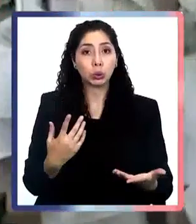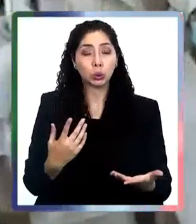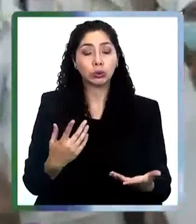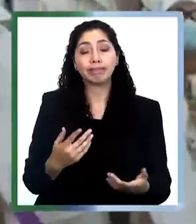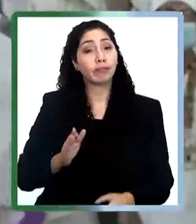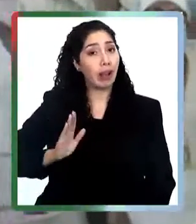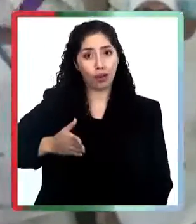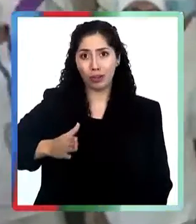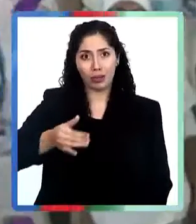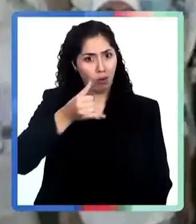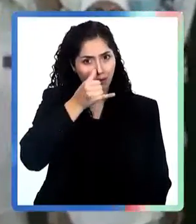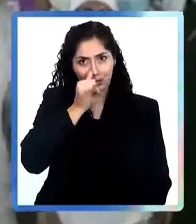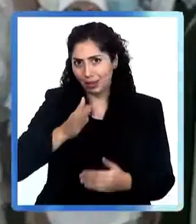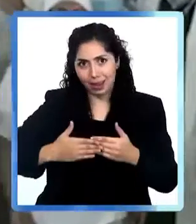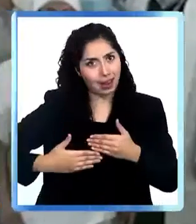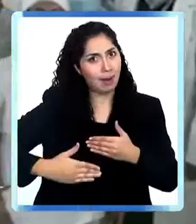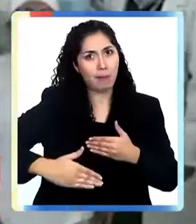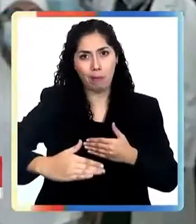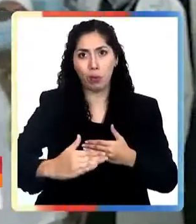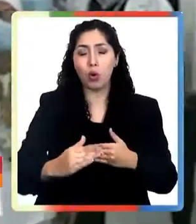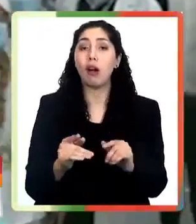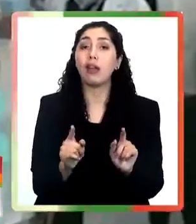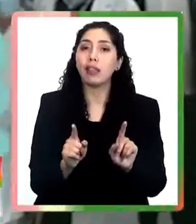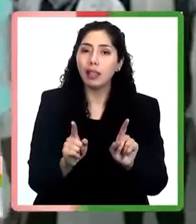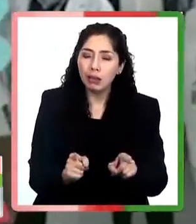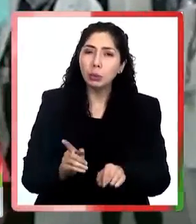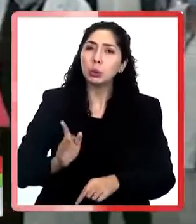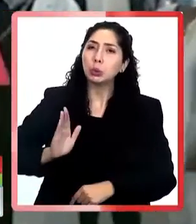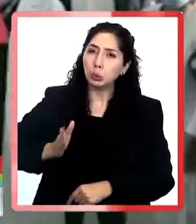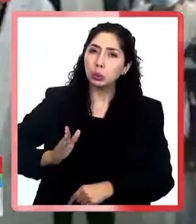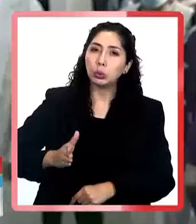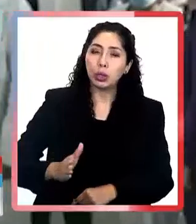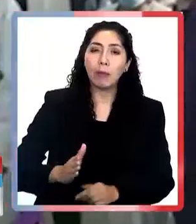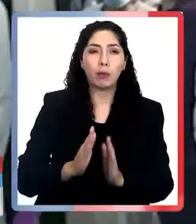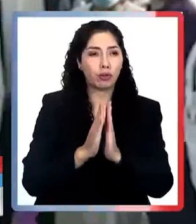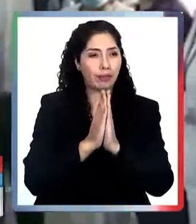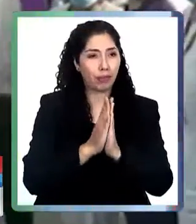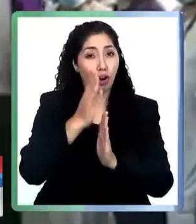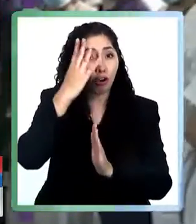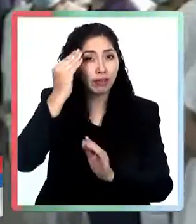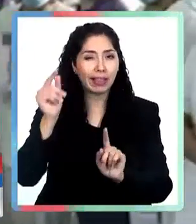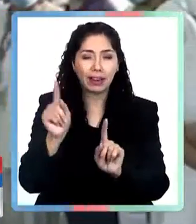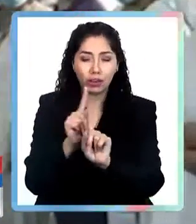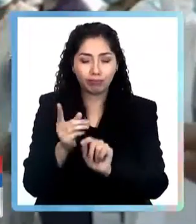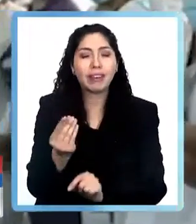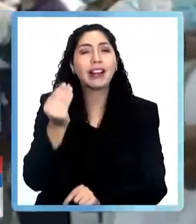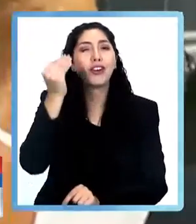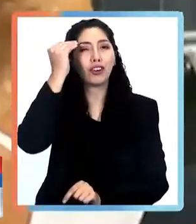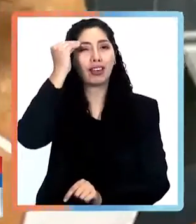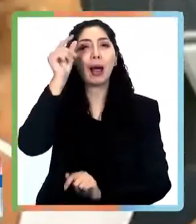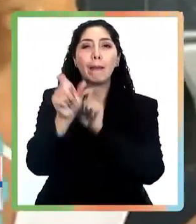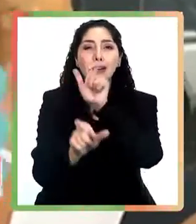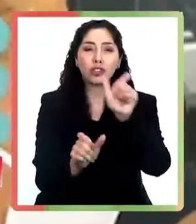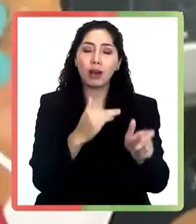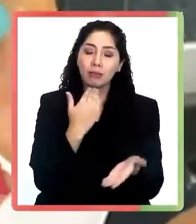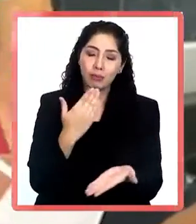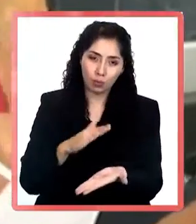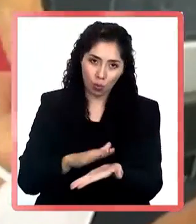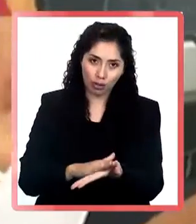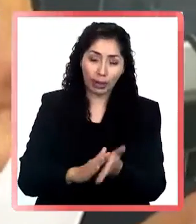nos acompañarán por mucho tiempo debemos salir adelante pero por favor sin olvidar a quienes han partido